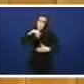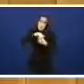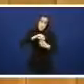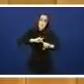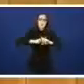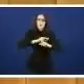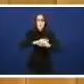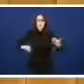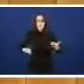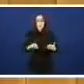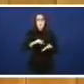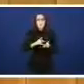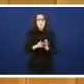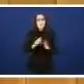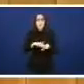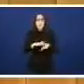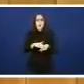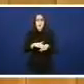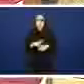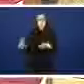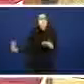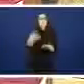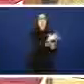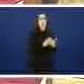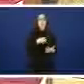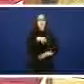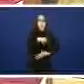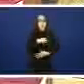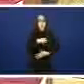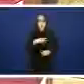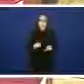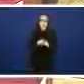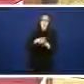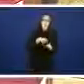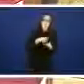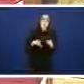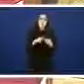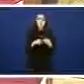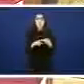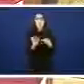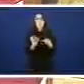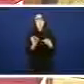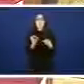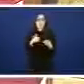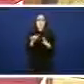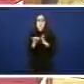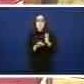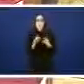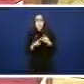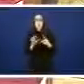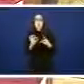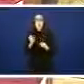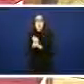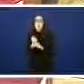proxecto resulta de aplicación a totalidade dos empregados públicos, tanto o personal funcionario estatutario como o